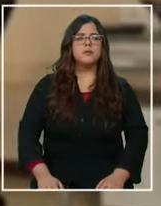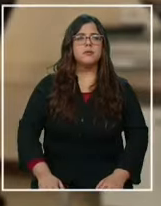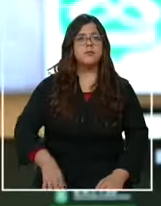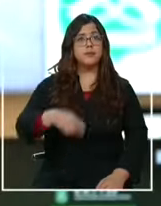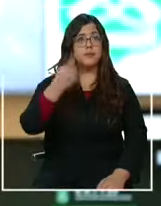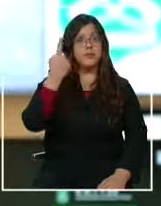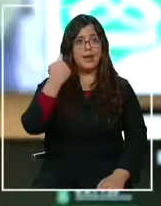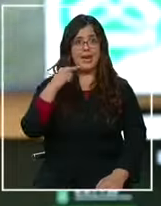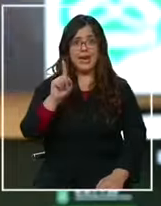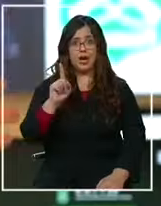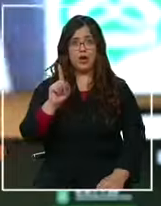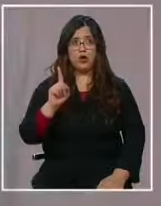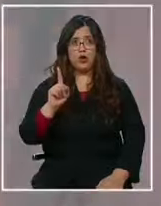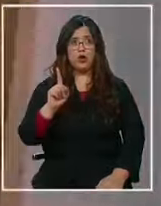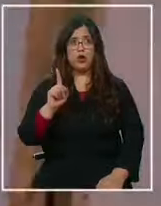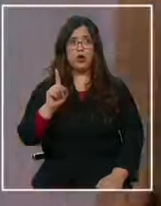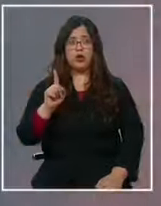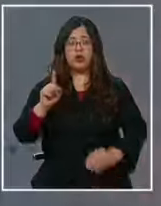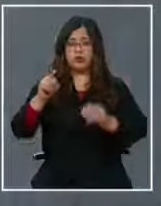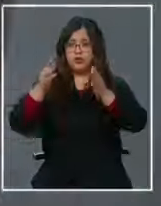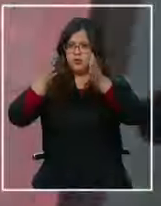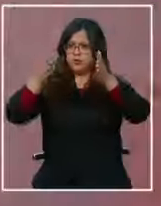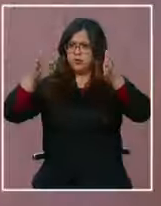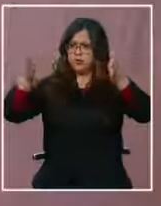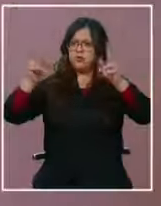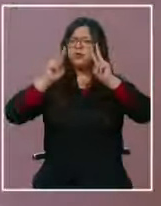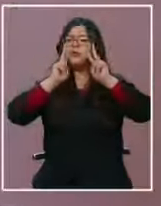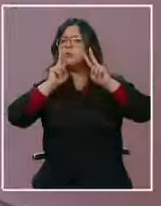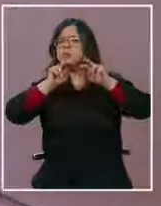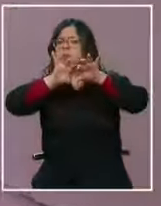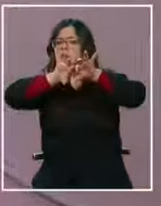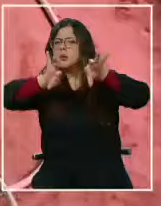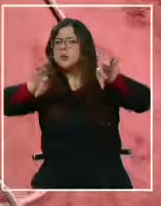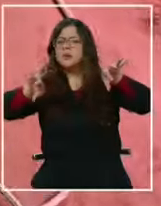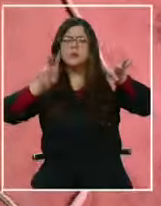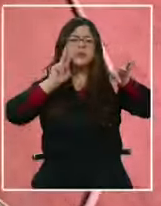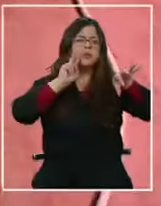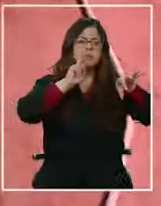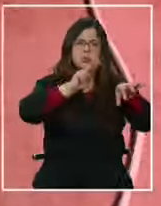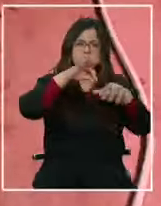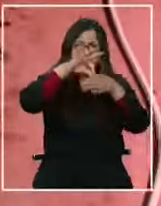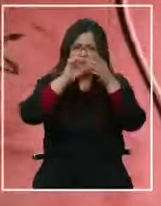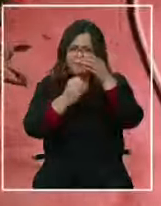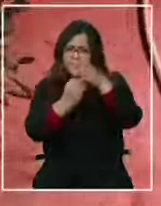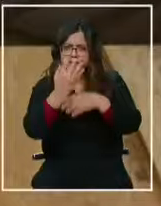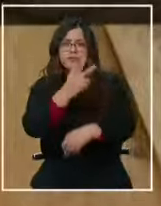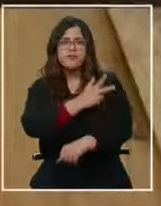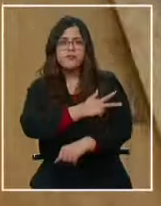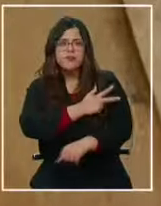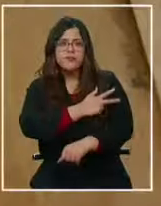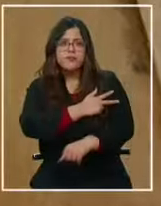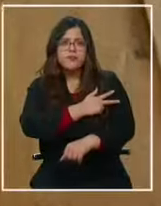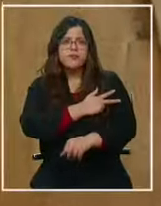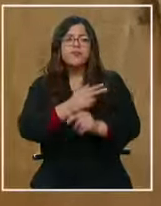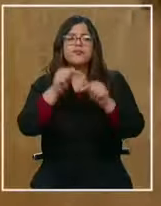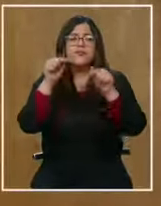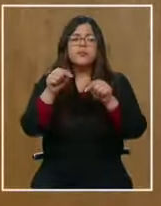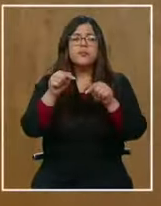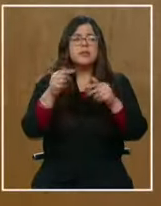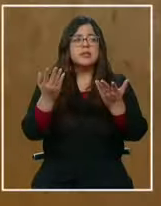Pero en el gran espacio de esta bodega, esta se encontraba subdividida y estas mantenían plantas de marihuana. Plantas que estaban